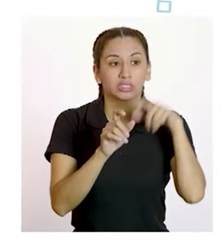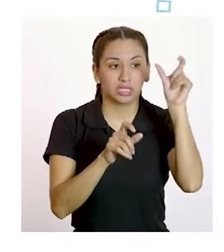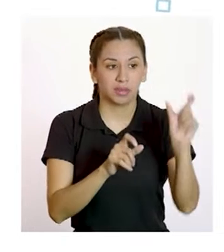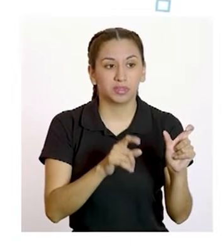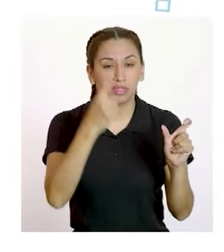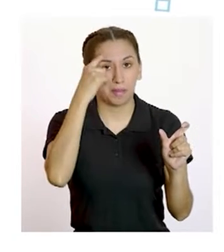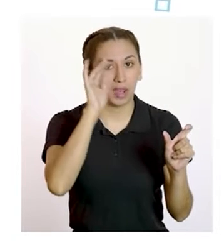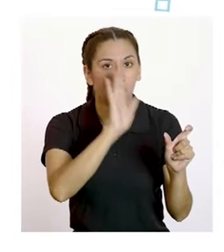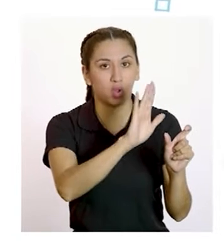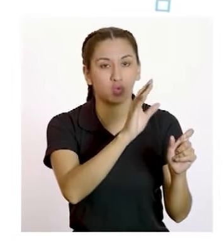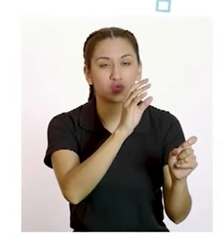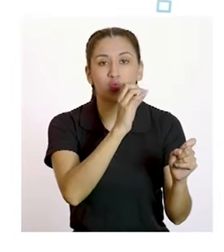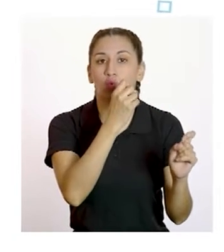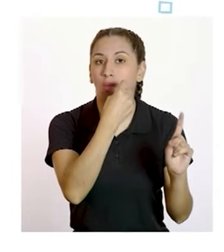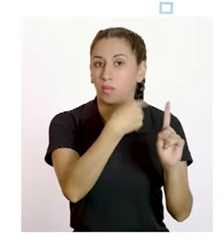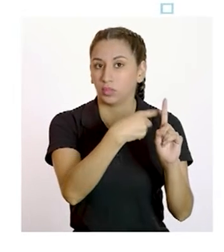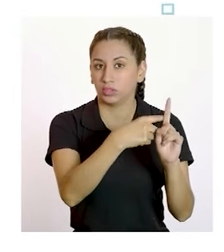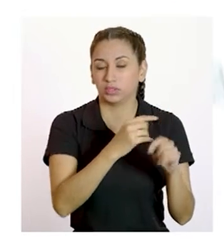alguien para bien suyo.